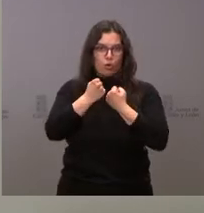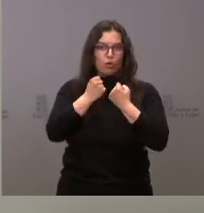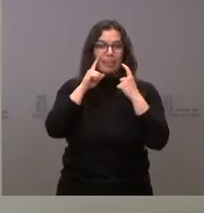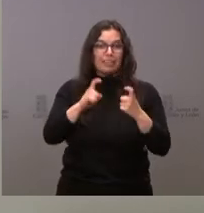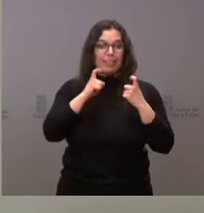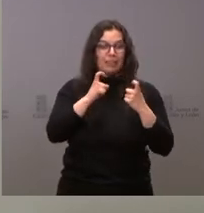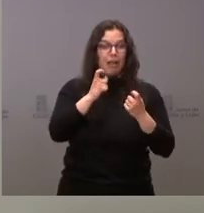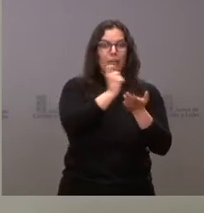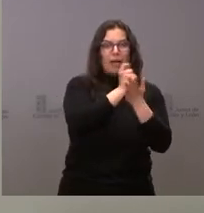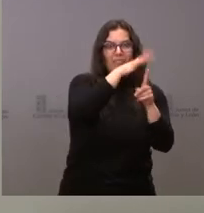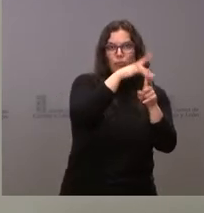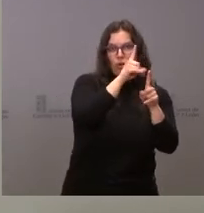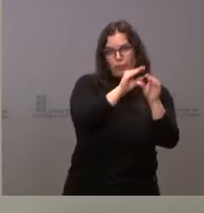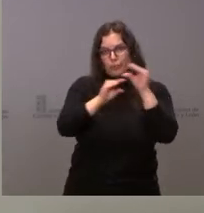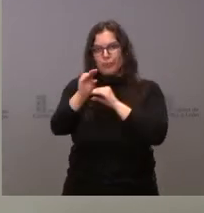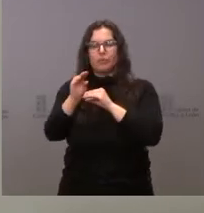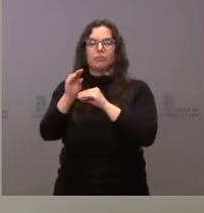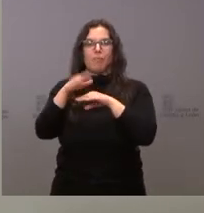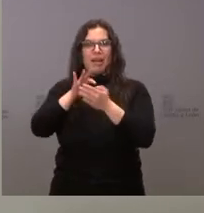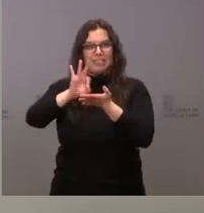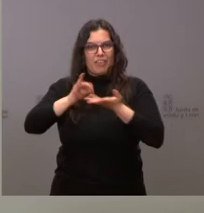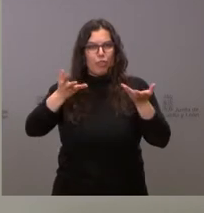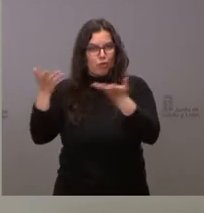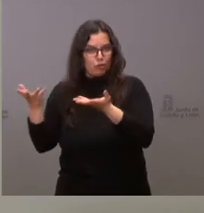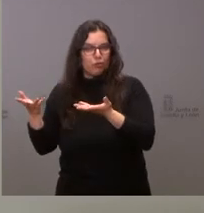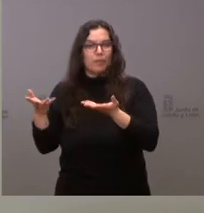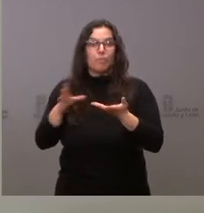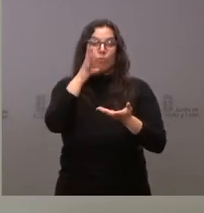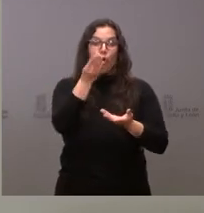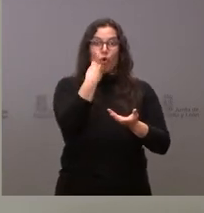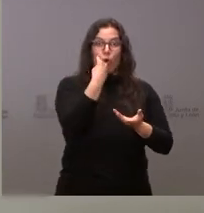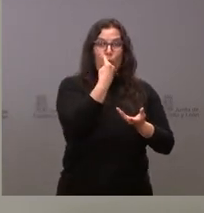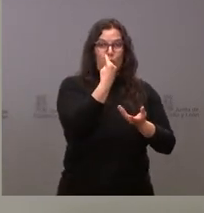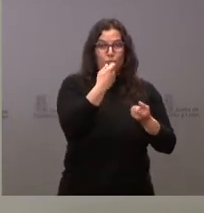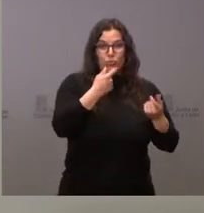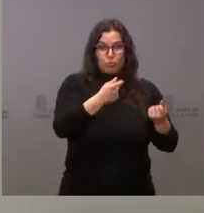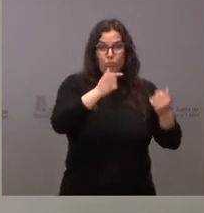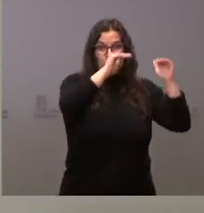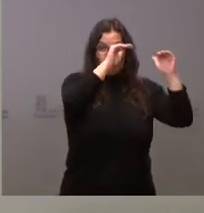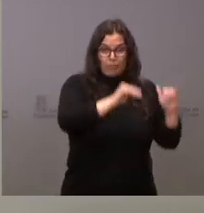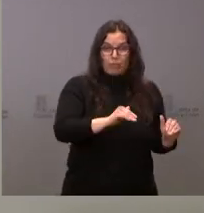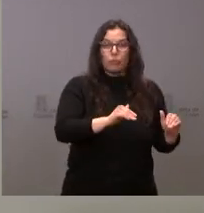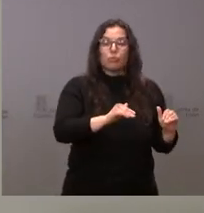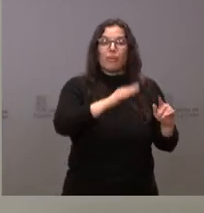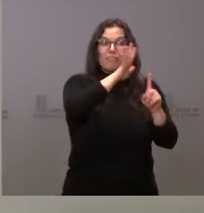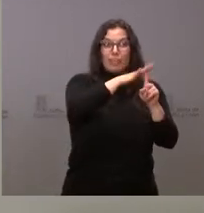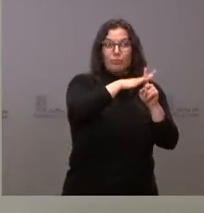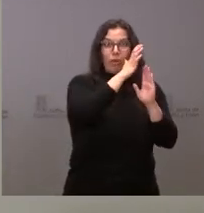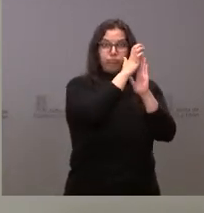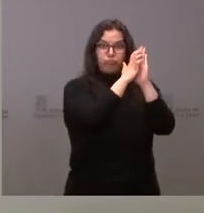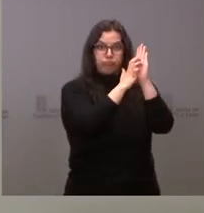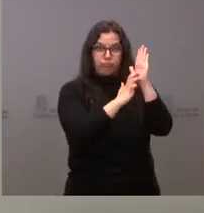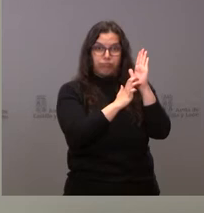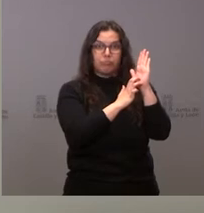públicos esenciales en la medida en que estamos disminuyendo el consumo y estamos disminuyendo la factura de la